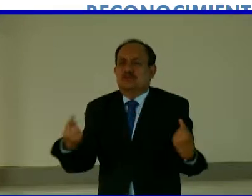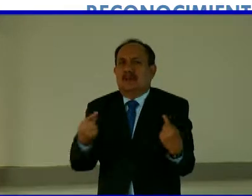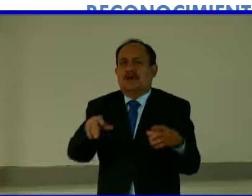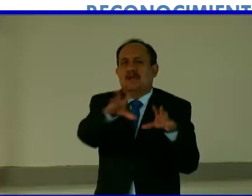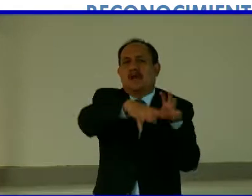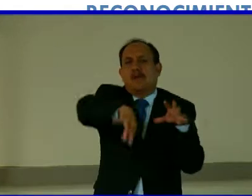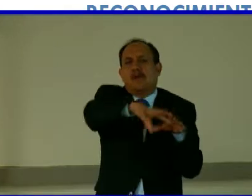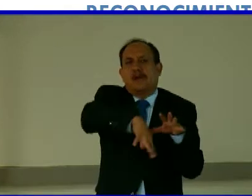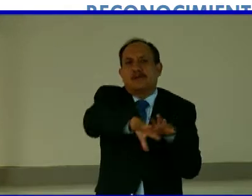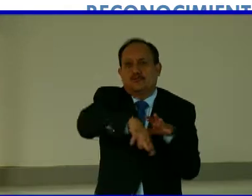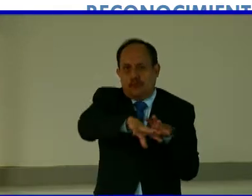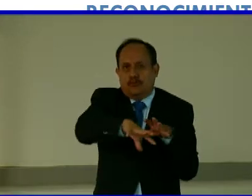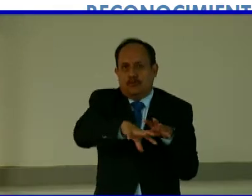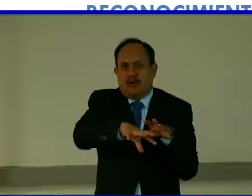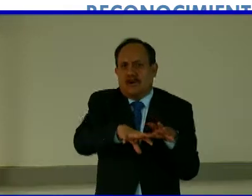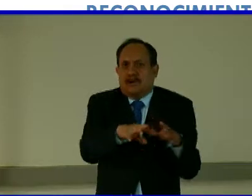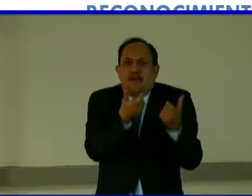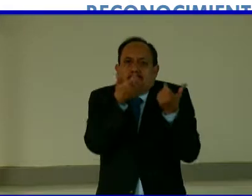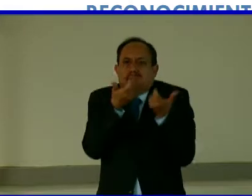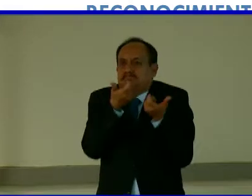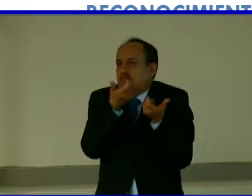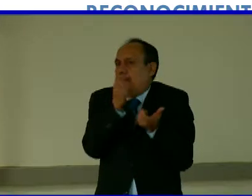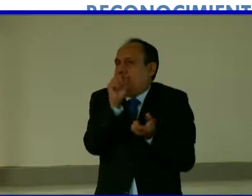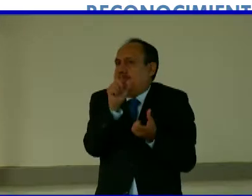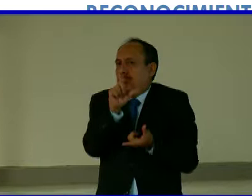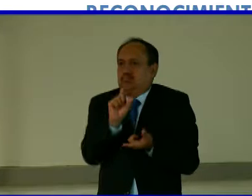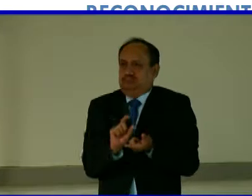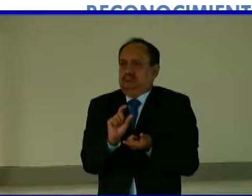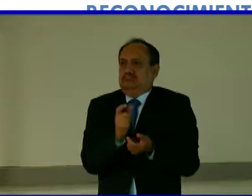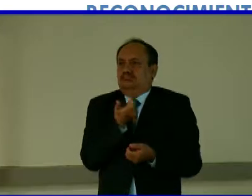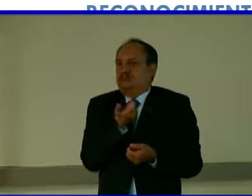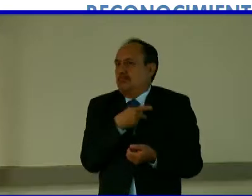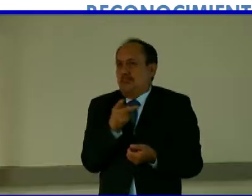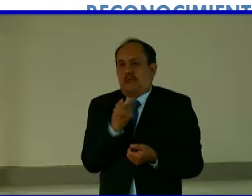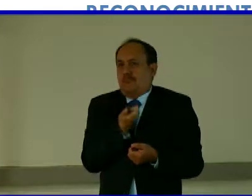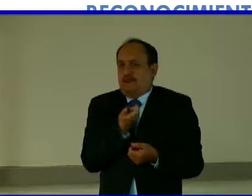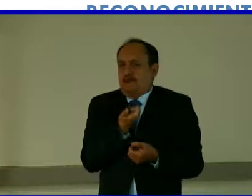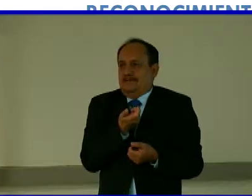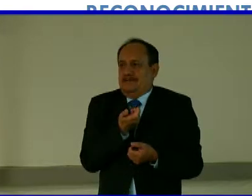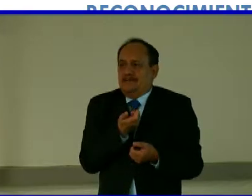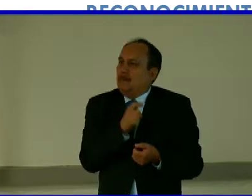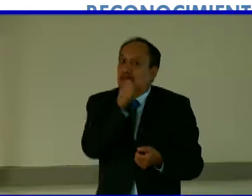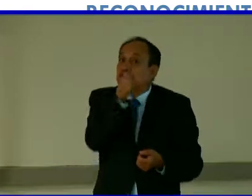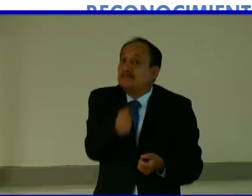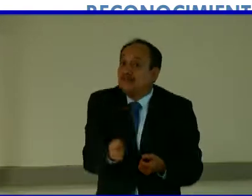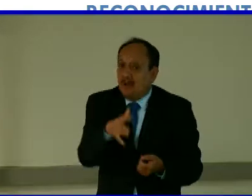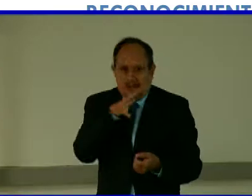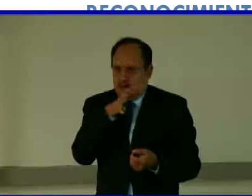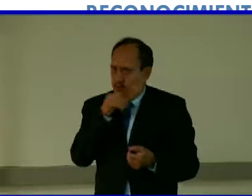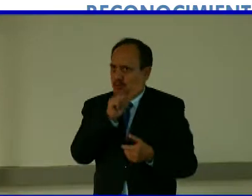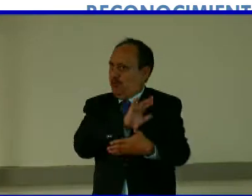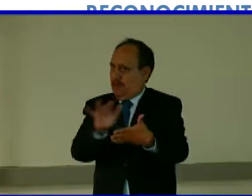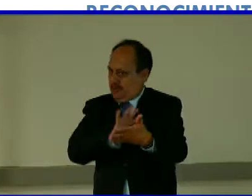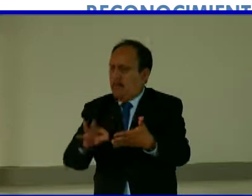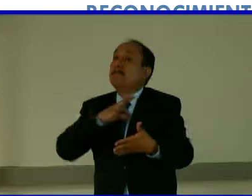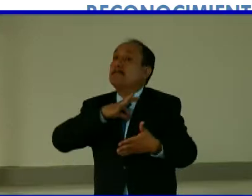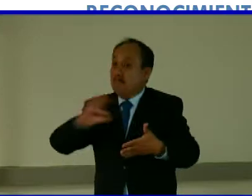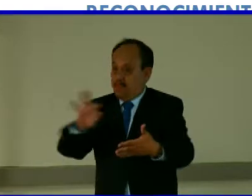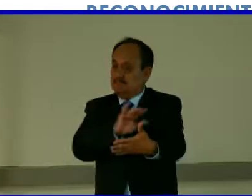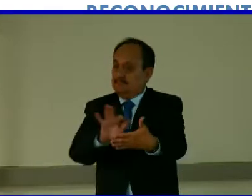ambiente socioeconómico limitado. Pero no quiere decir que no puedan leer.